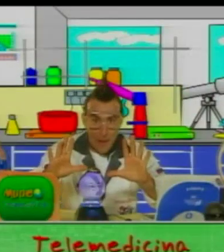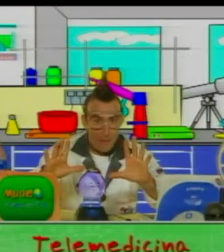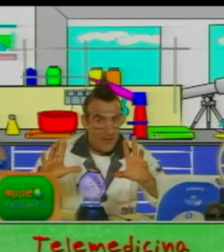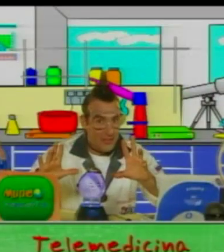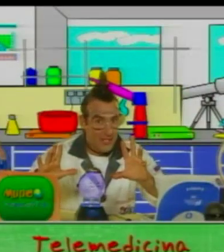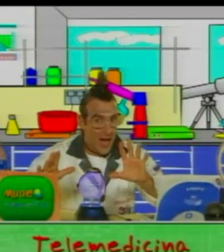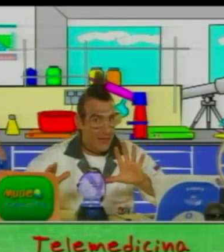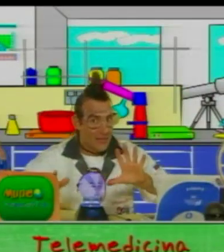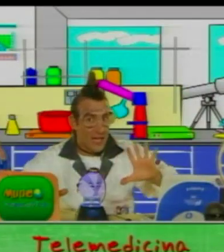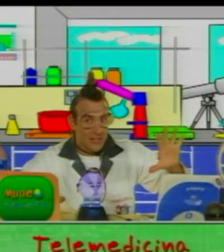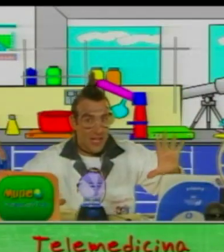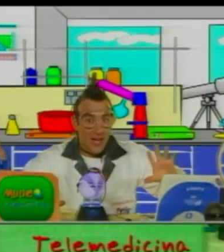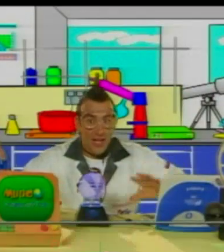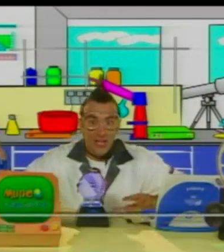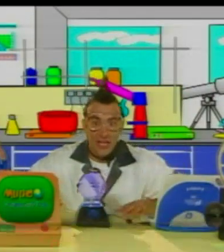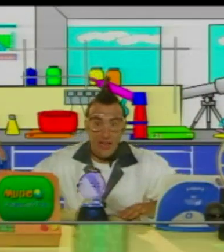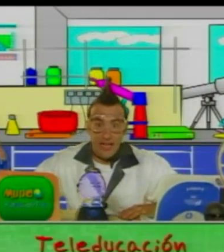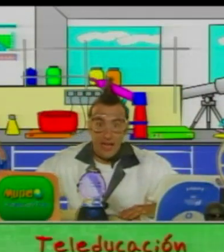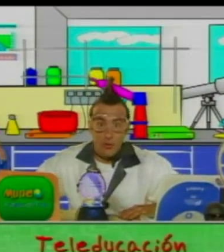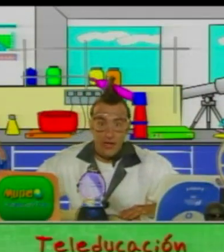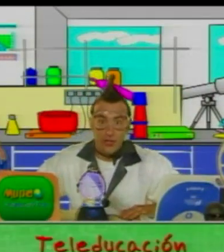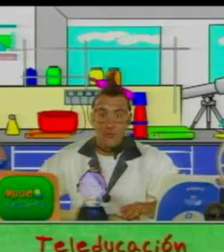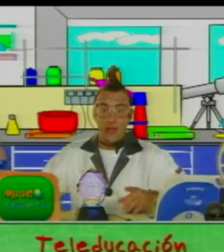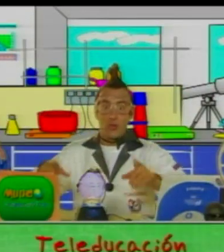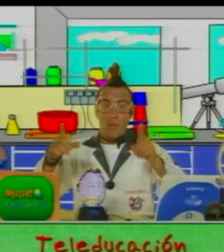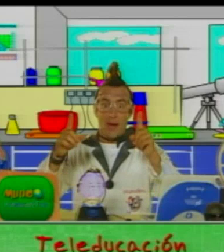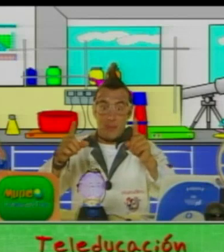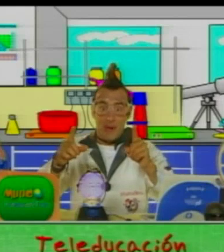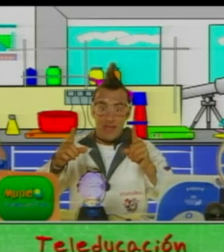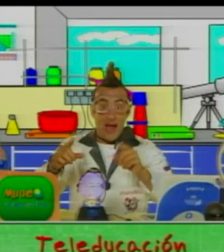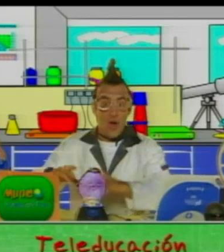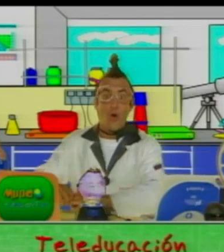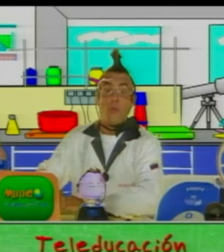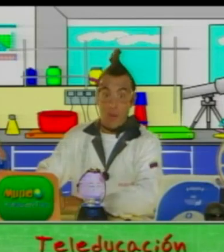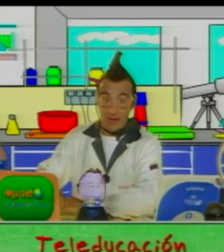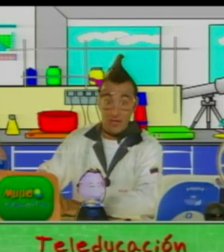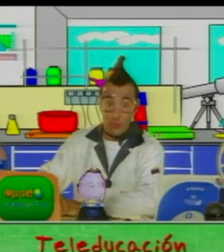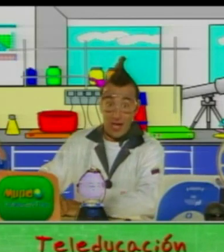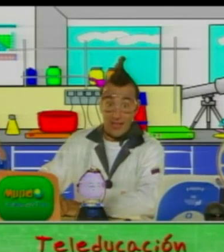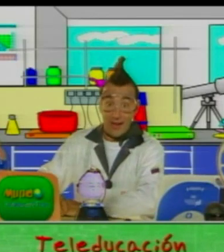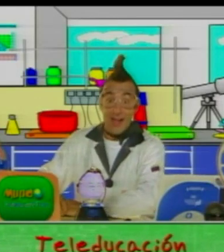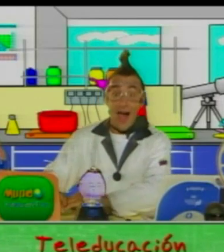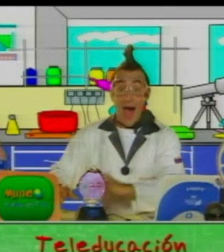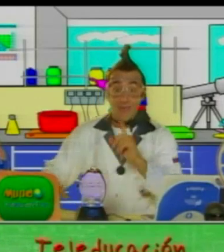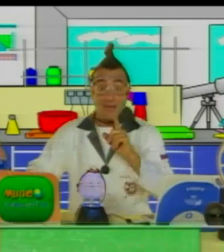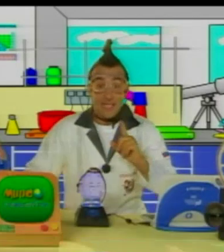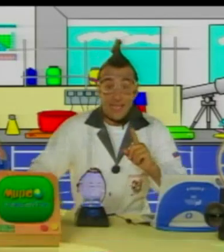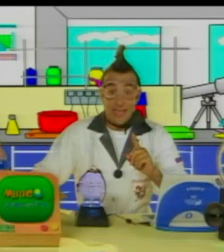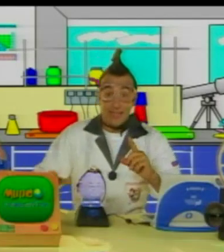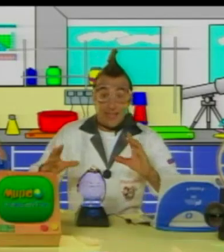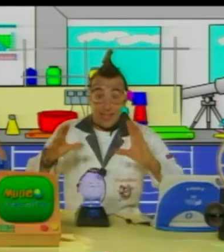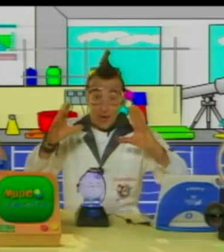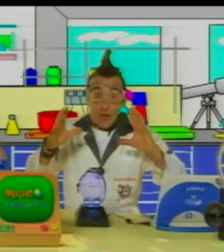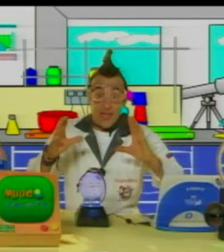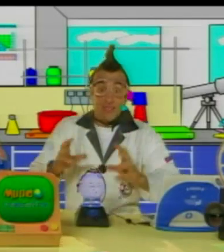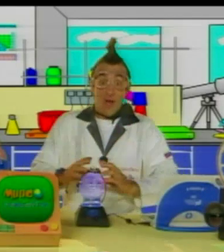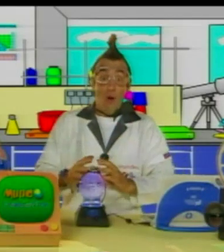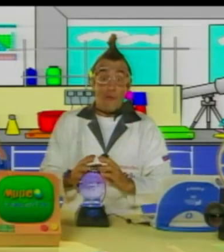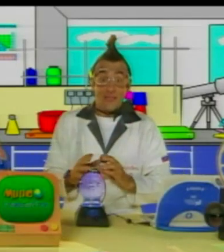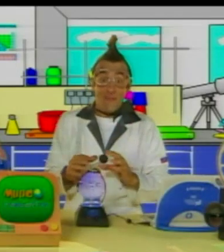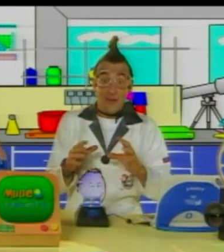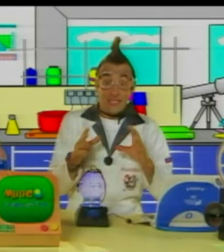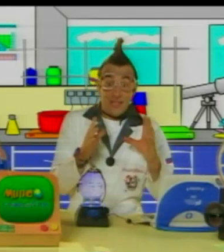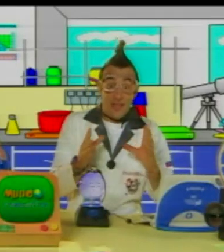decir, medicina a distancia, y la teleeducación tanto para primaria como para secundaria. Además, estas